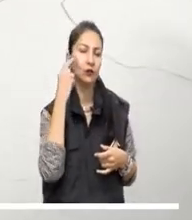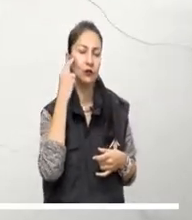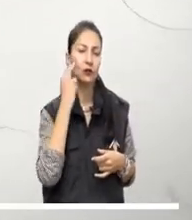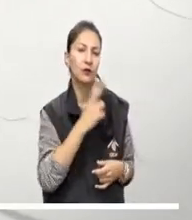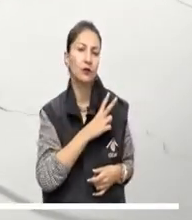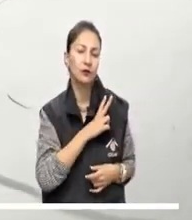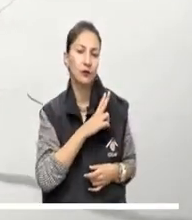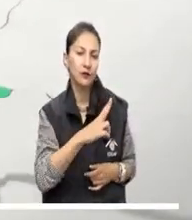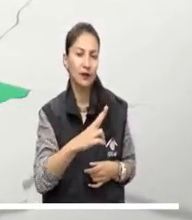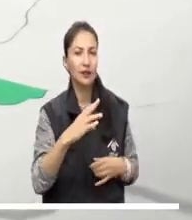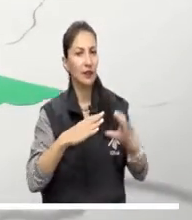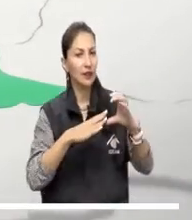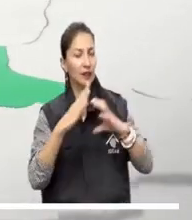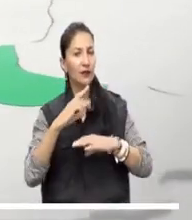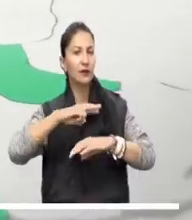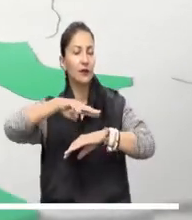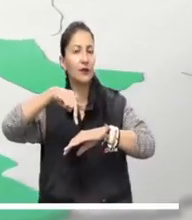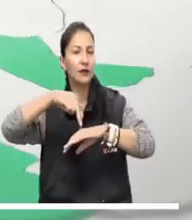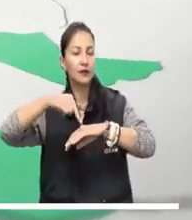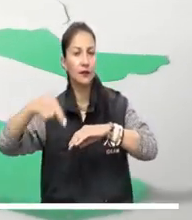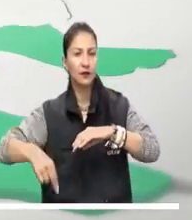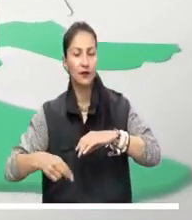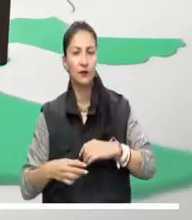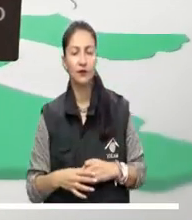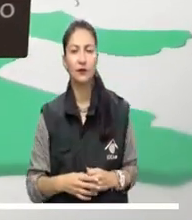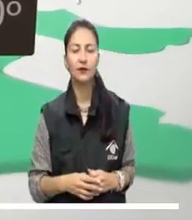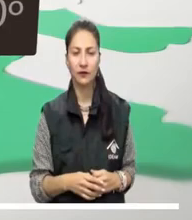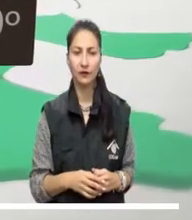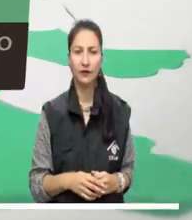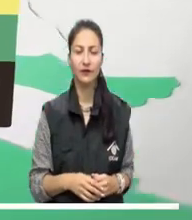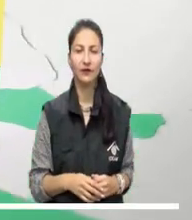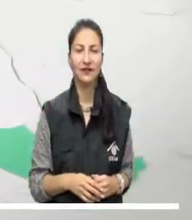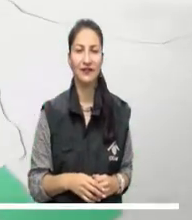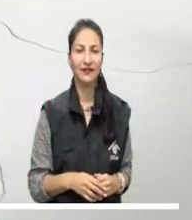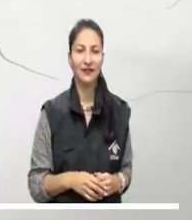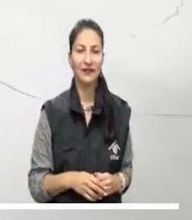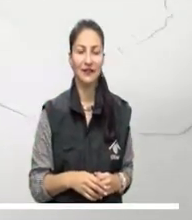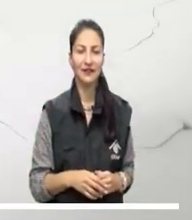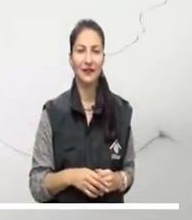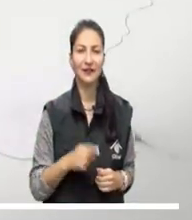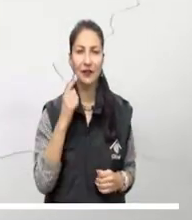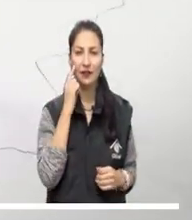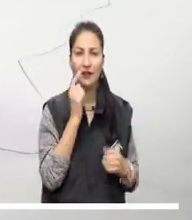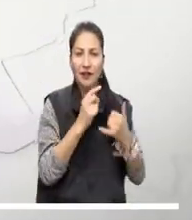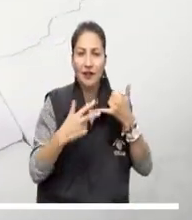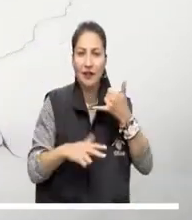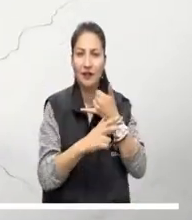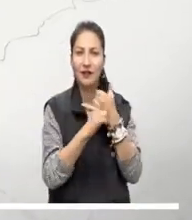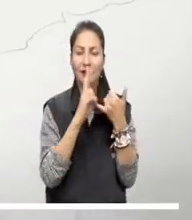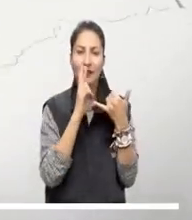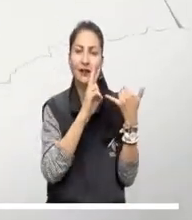cubierto y lloviznas ligeras en sectores del sur de Chocó, Valle del Cauca, Cauca y Nariño.